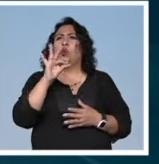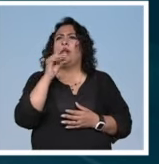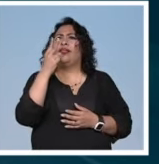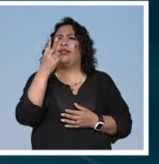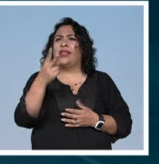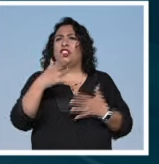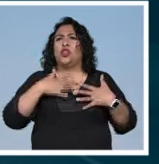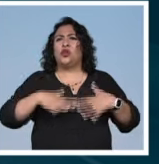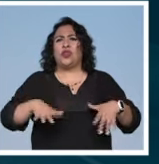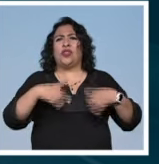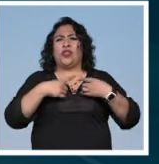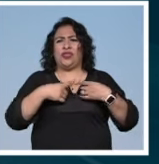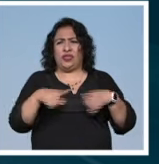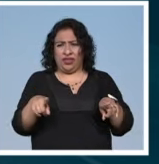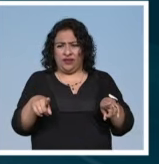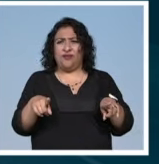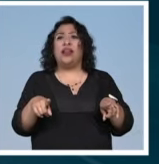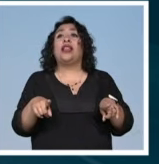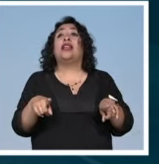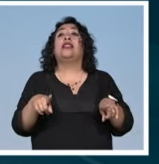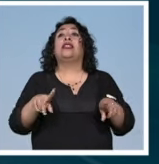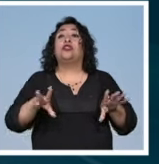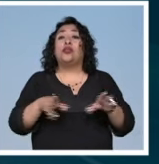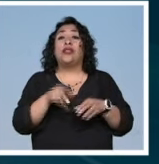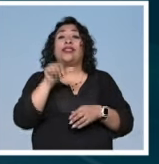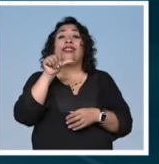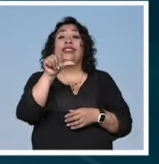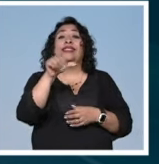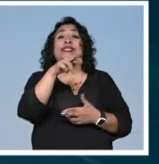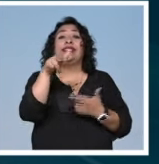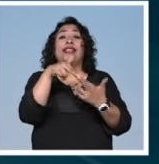trajes diferentes de 16